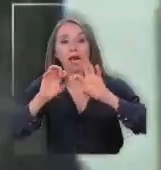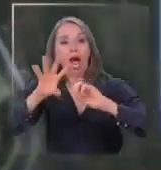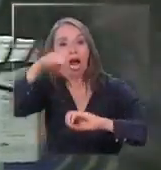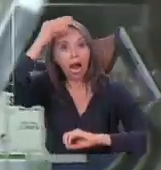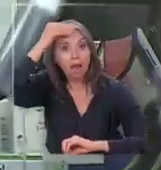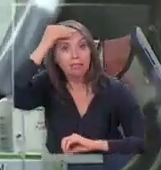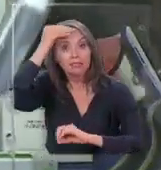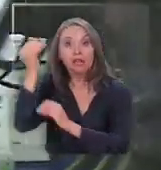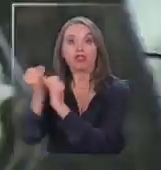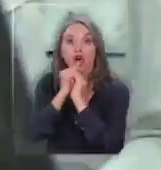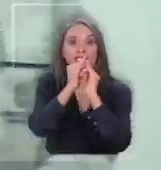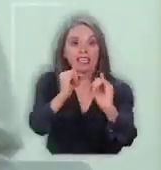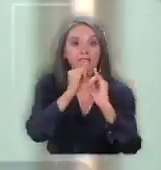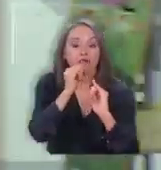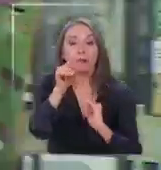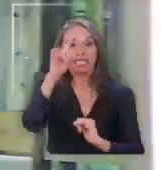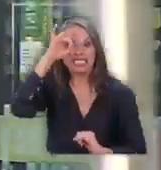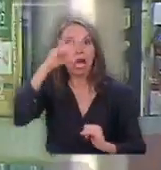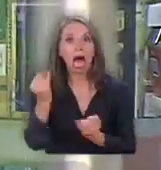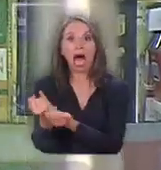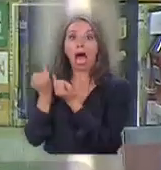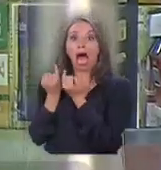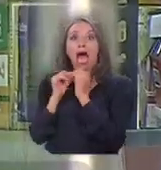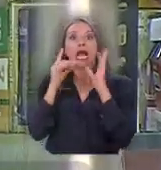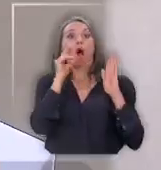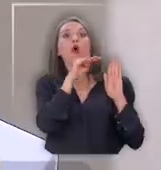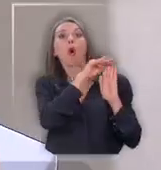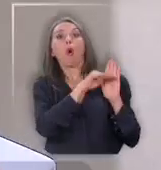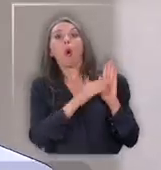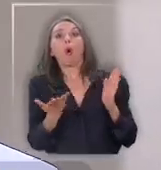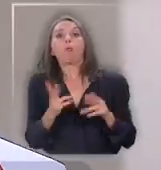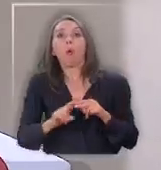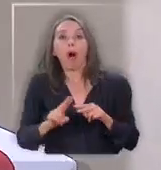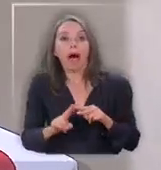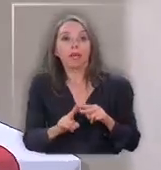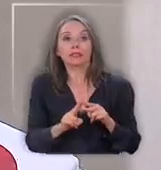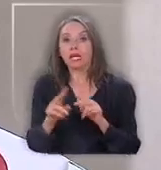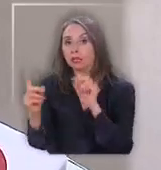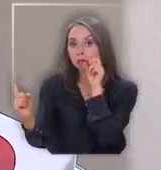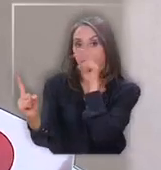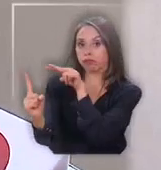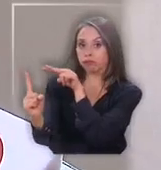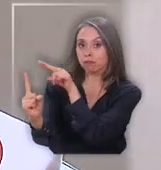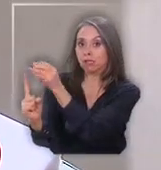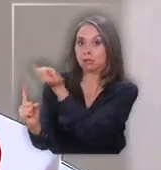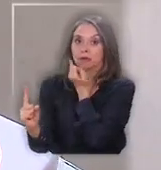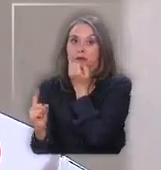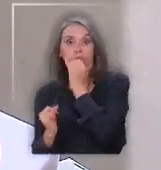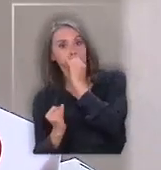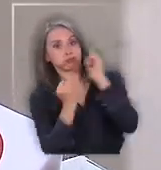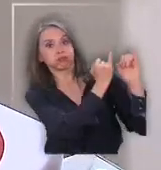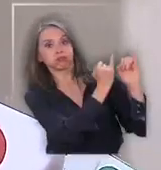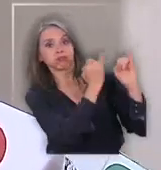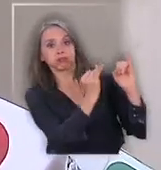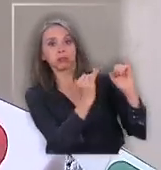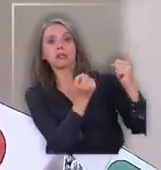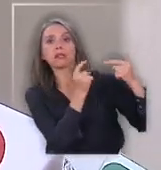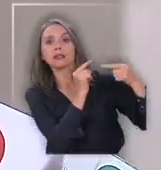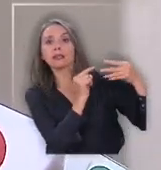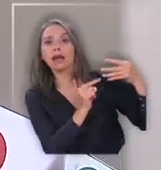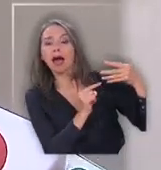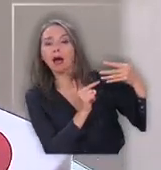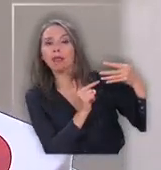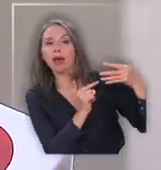informando para que tengan claros los protocolos y puedan recibir en forma correcta y canalizar también en forma correcta cada una de